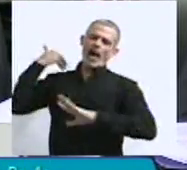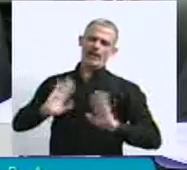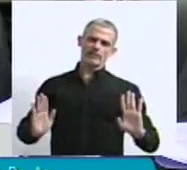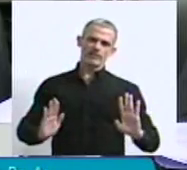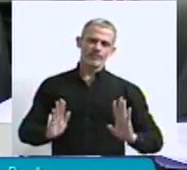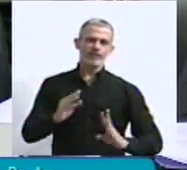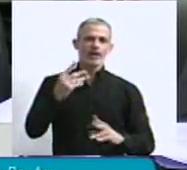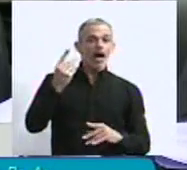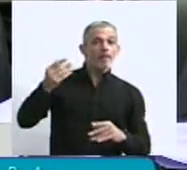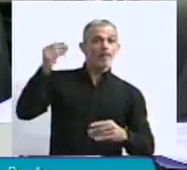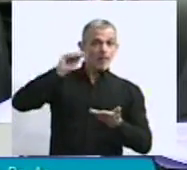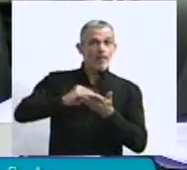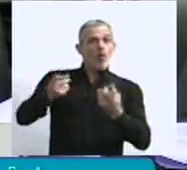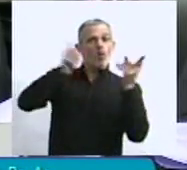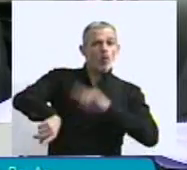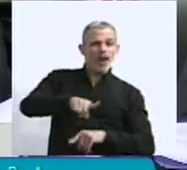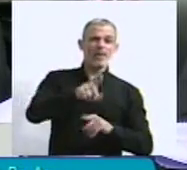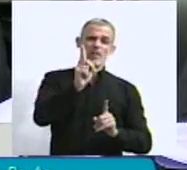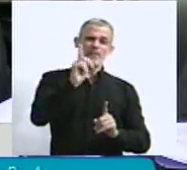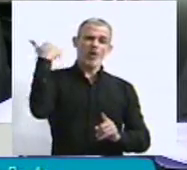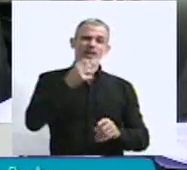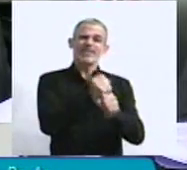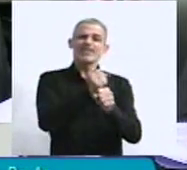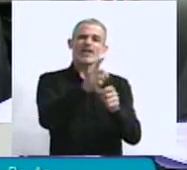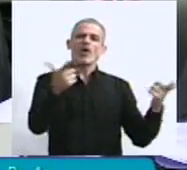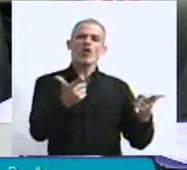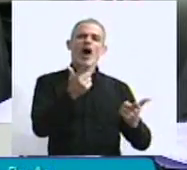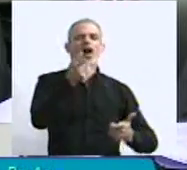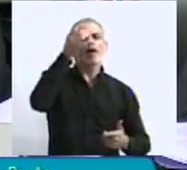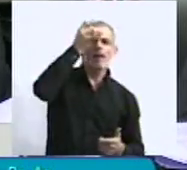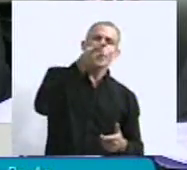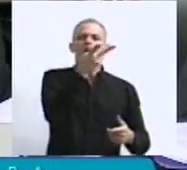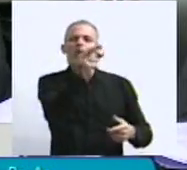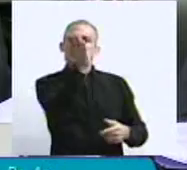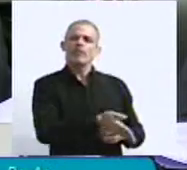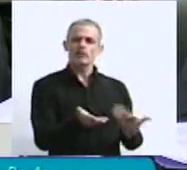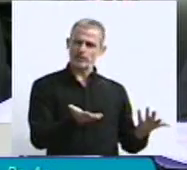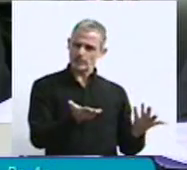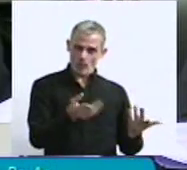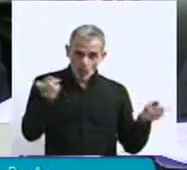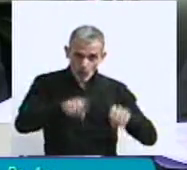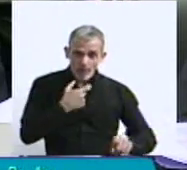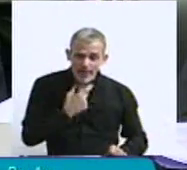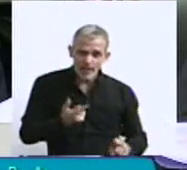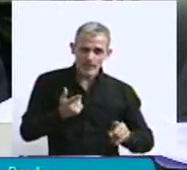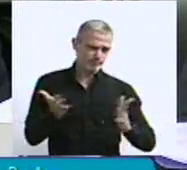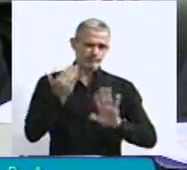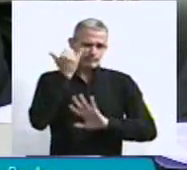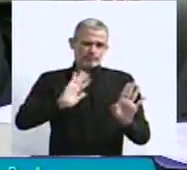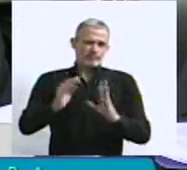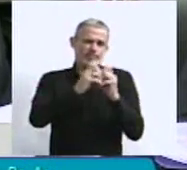a 2 dígitos de desempleo durante 12 años. Este me parece que es un debate clave y es un debate central.